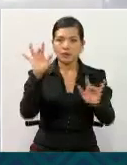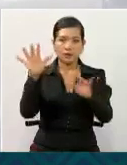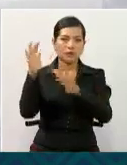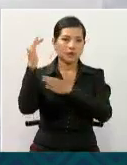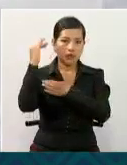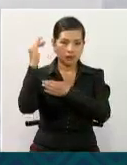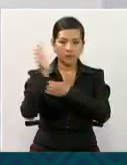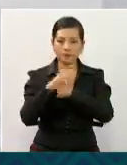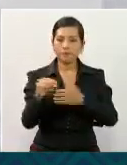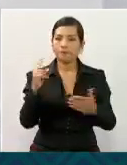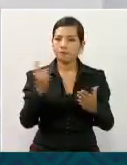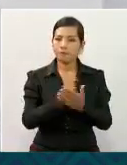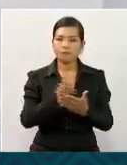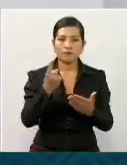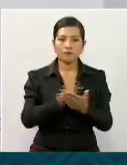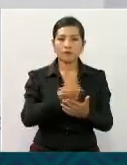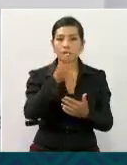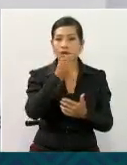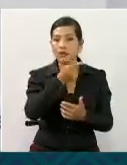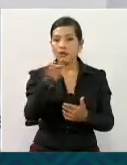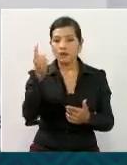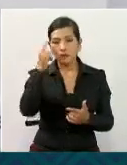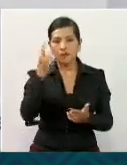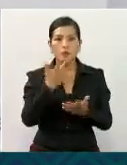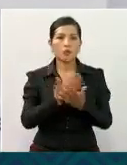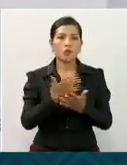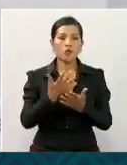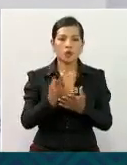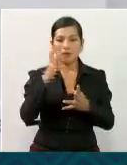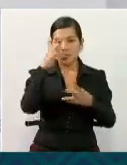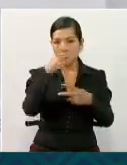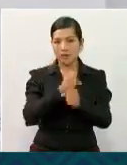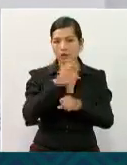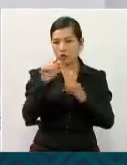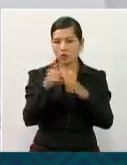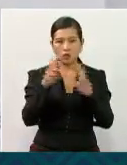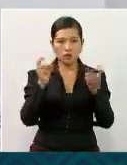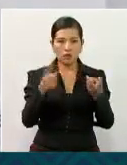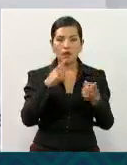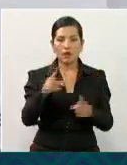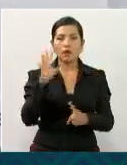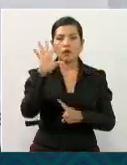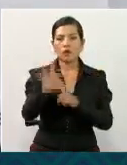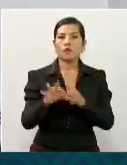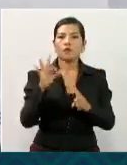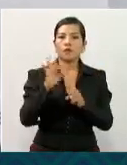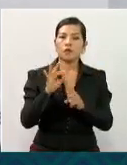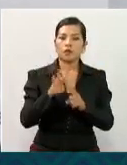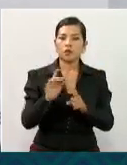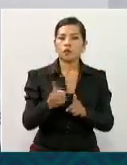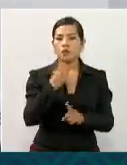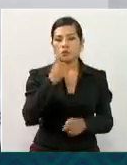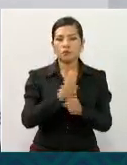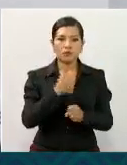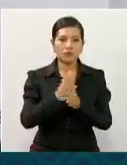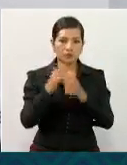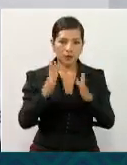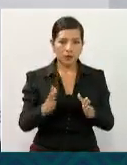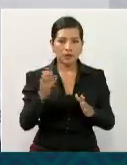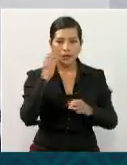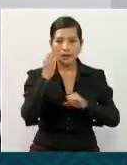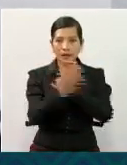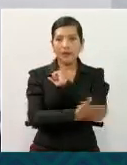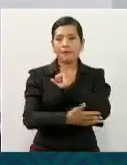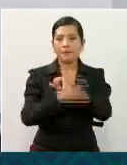siempre quienes planteaban la creación, la necesidad de nuestro instrumento fue la Confederación Sindical Única de Trabajadores Campesinos de